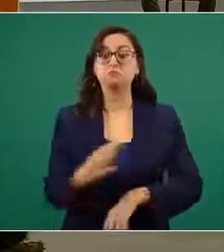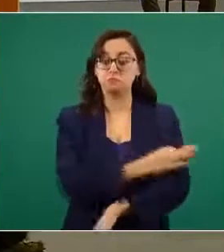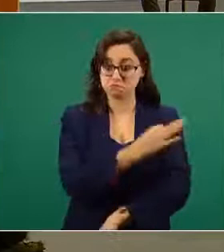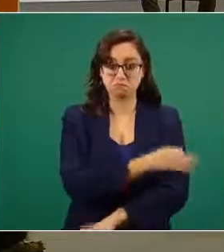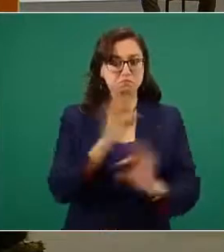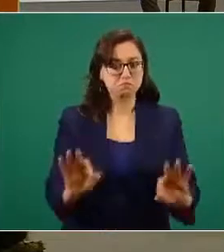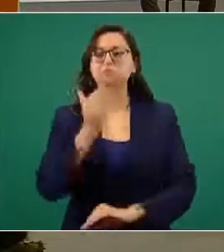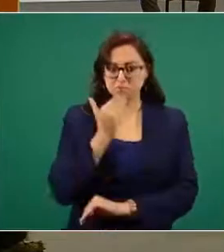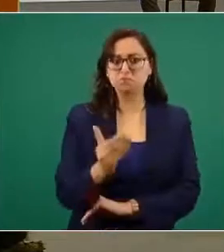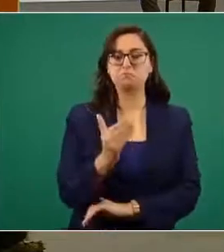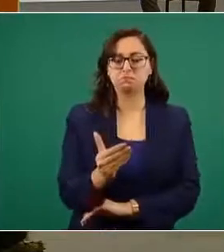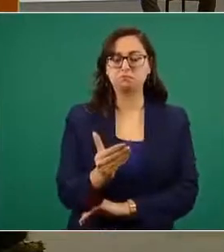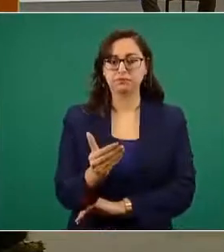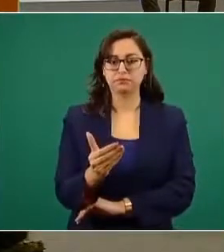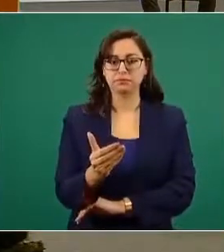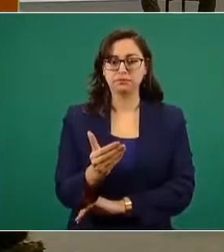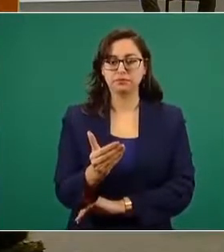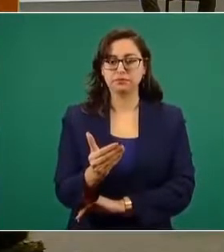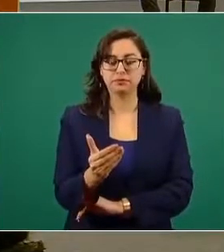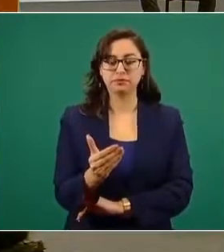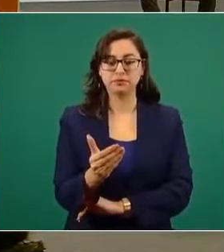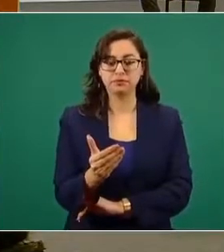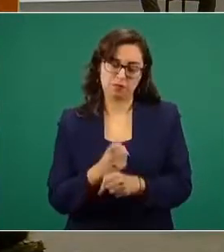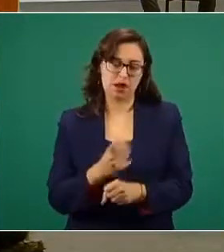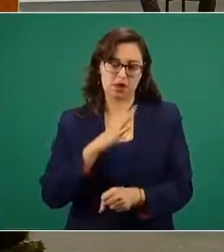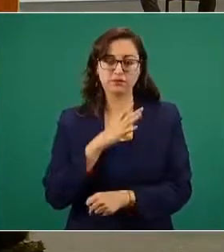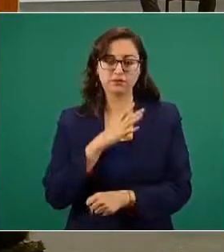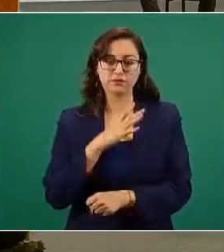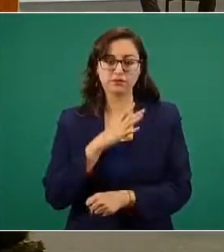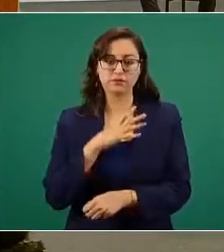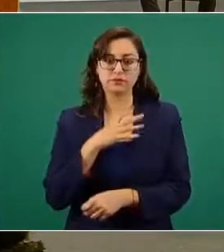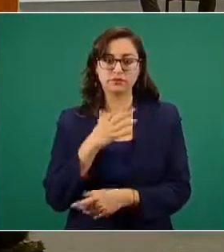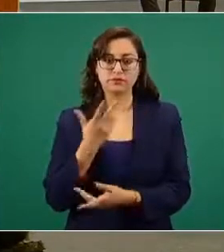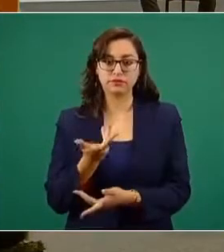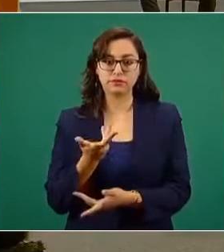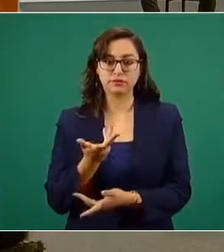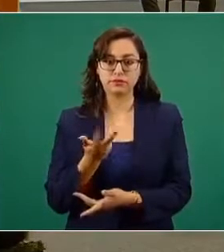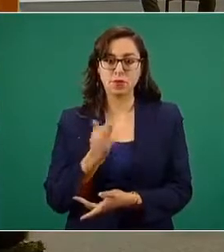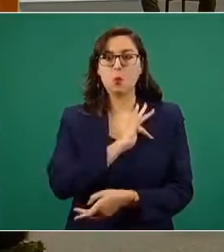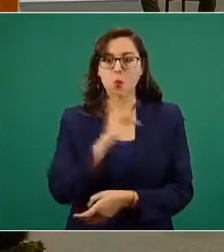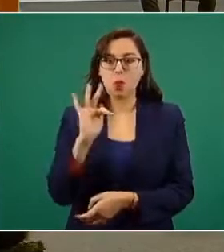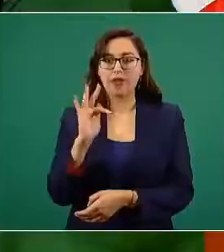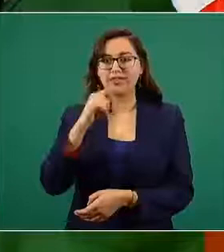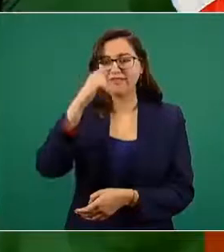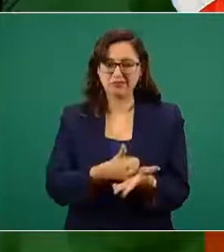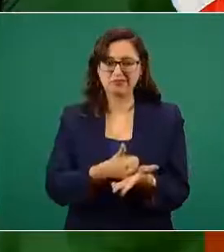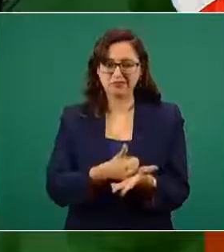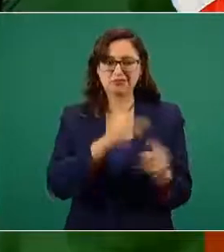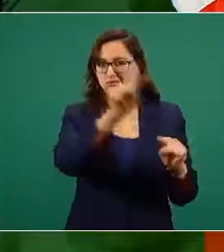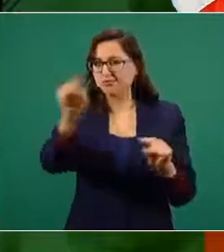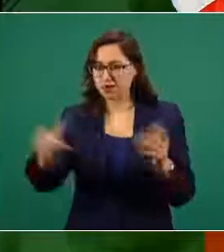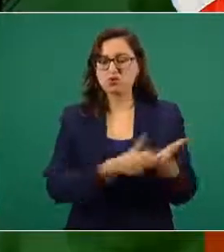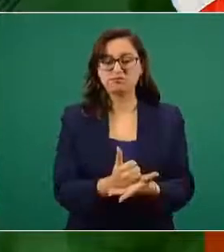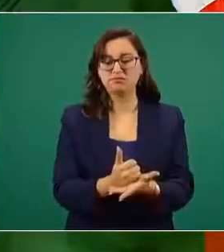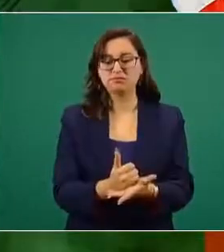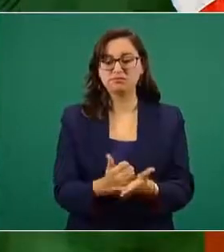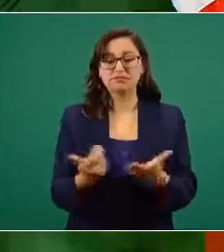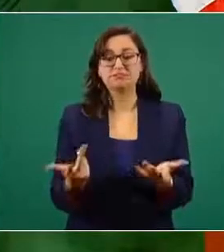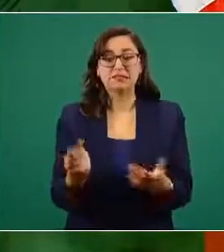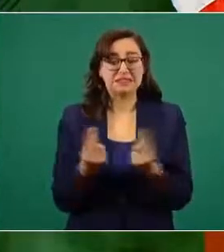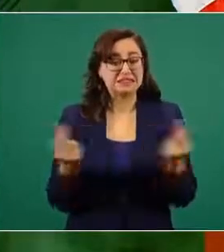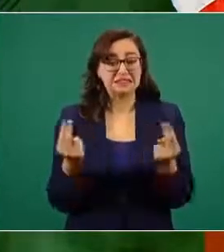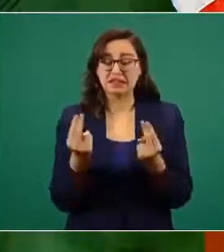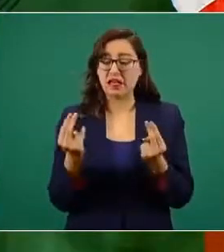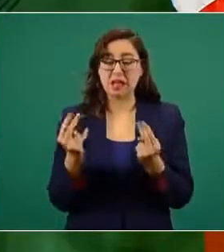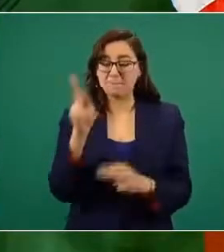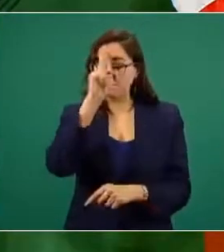buena y que es la que se tiene, se puede aplicar más fácilmente en las ciudades por el sistema